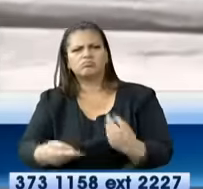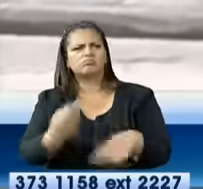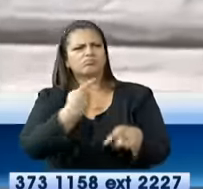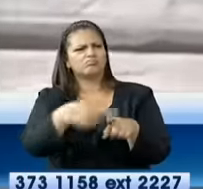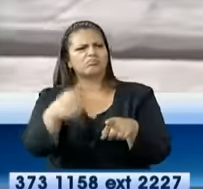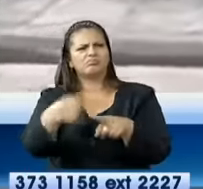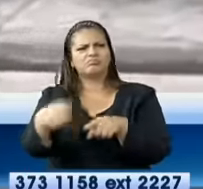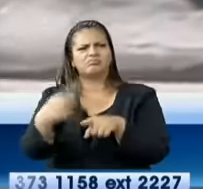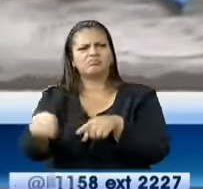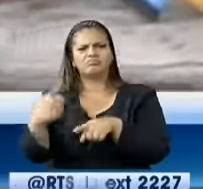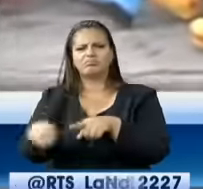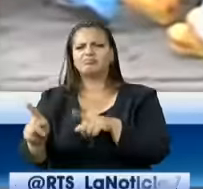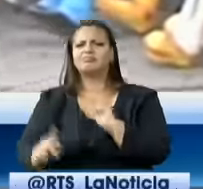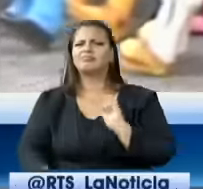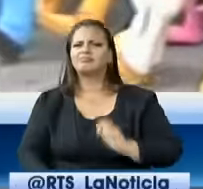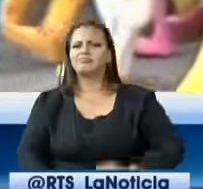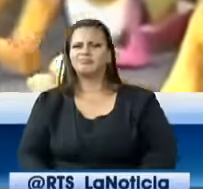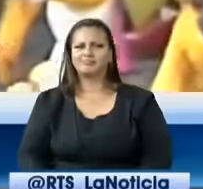personajes.